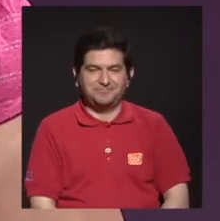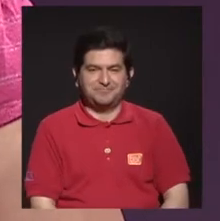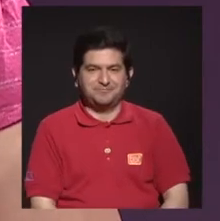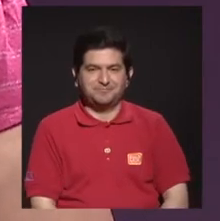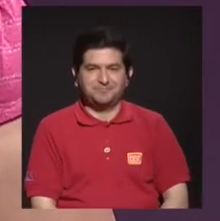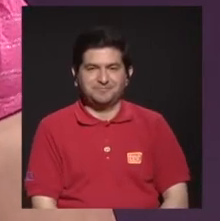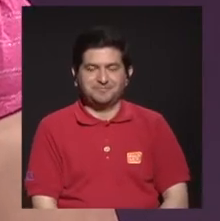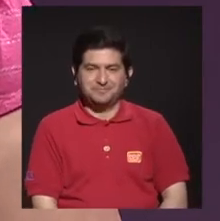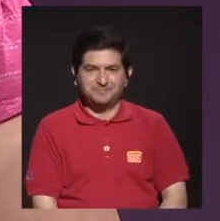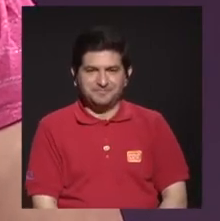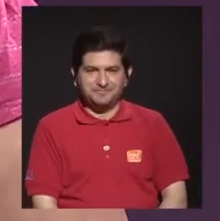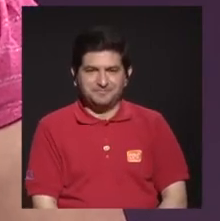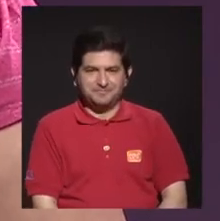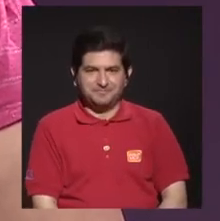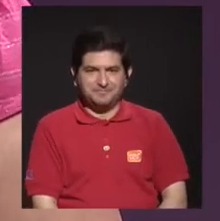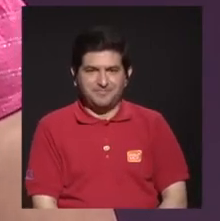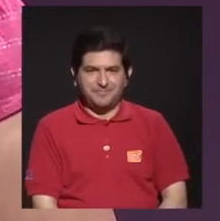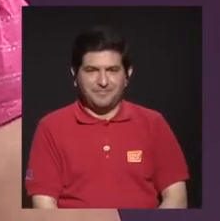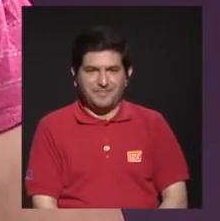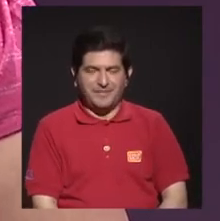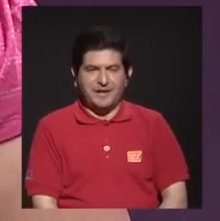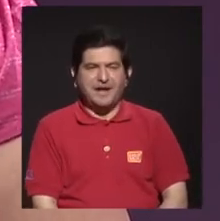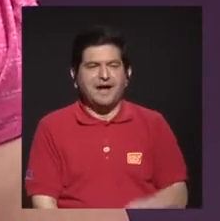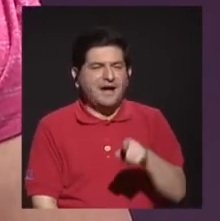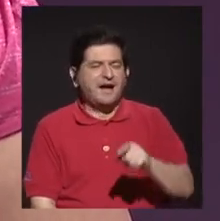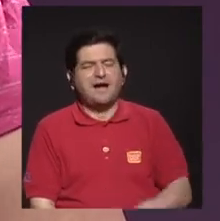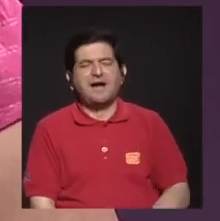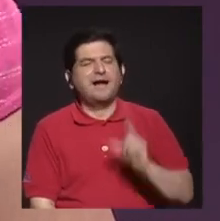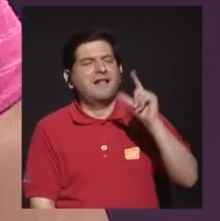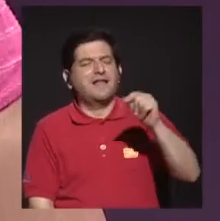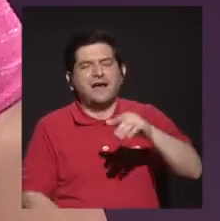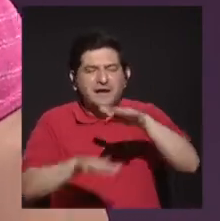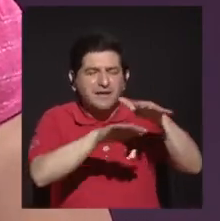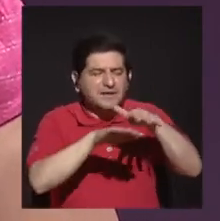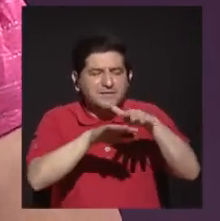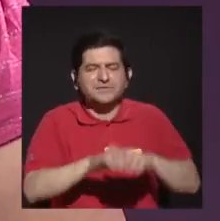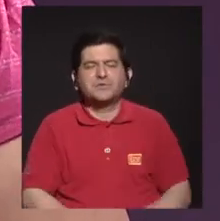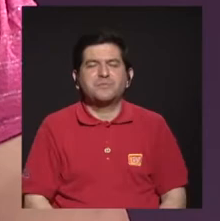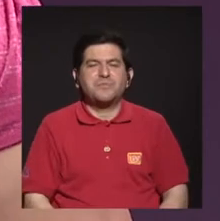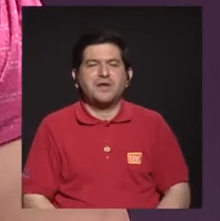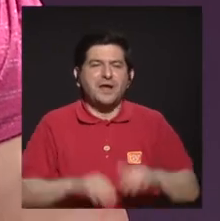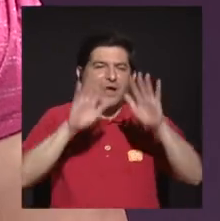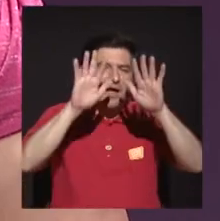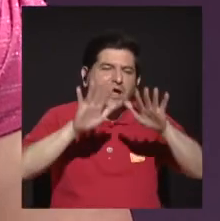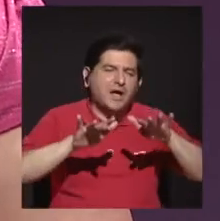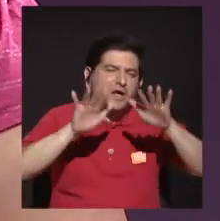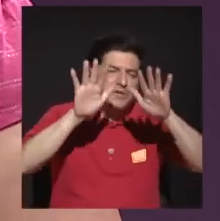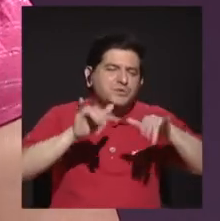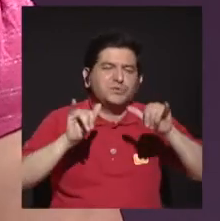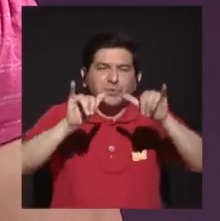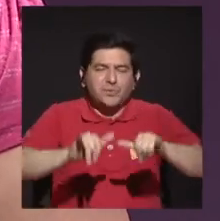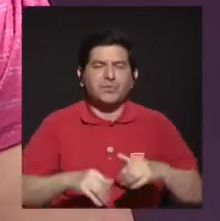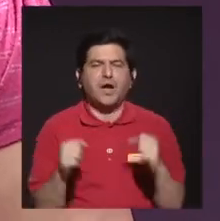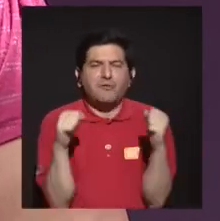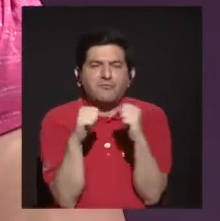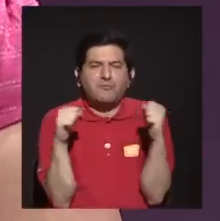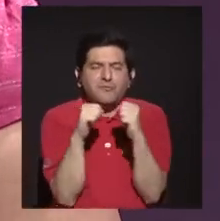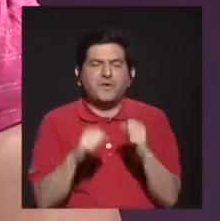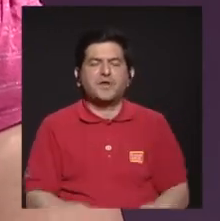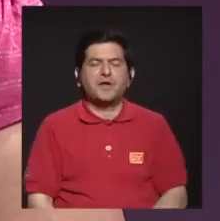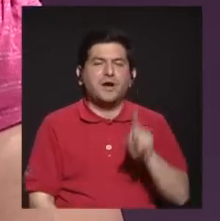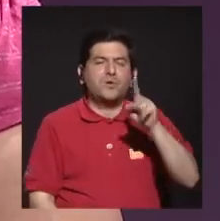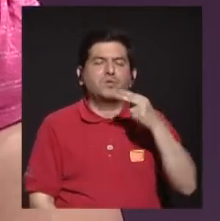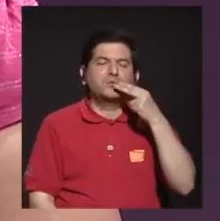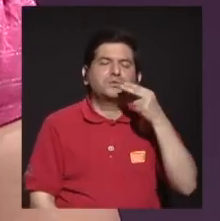Dice así, larga, sombría, callada, duermen todos. La lluvia tintinea, el frío un cigarro